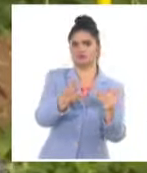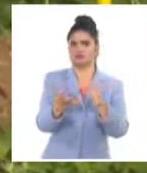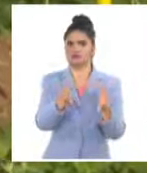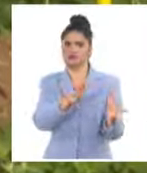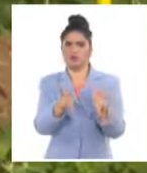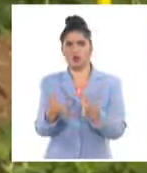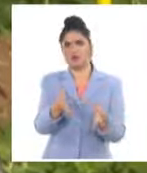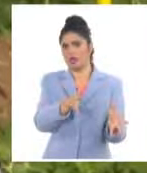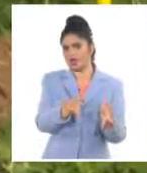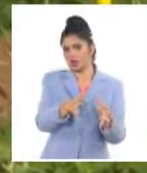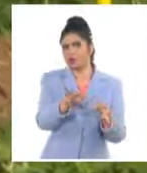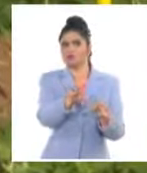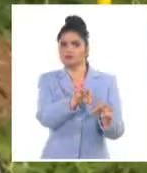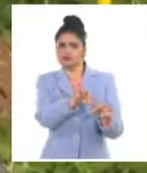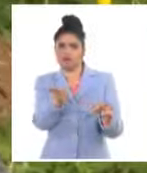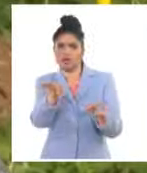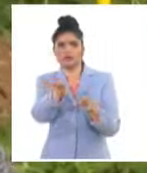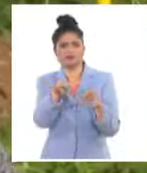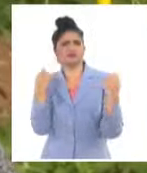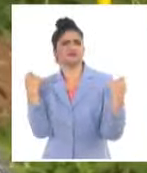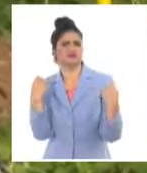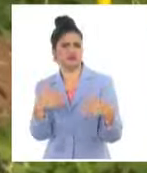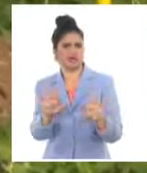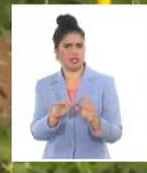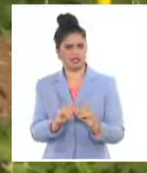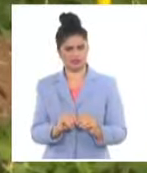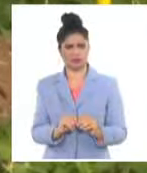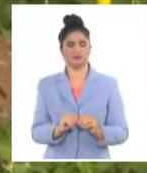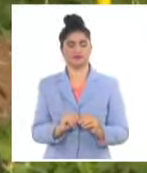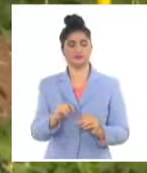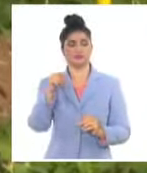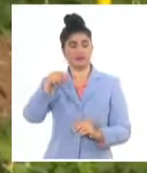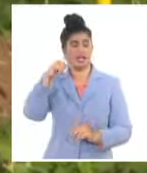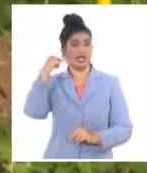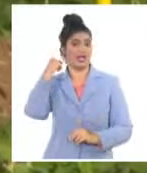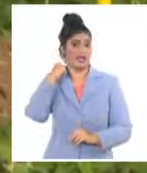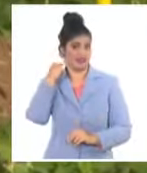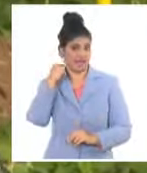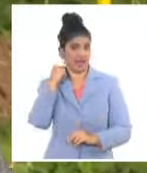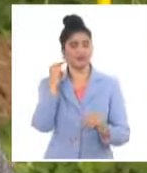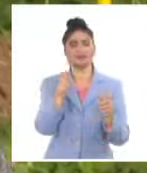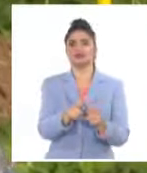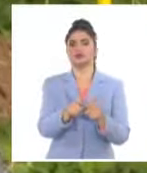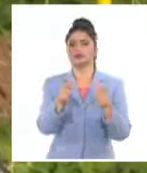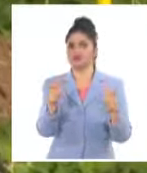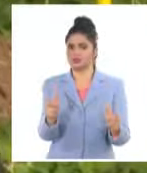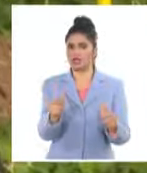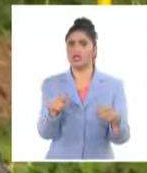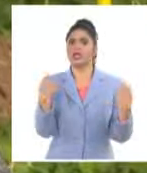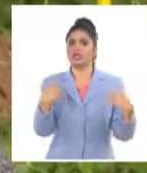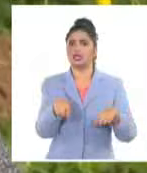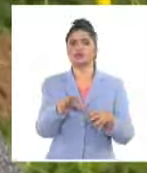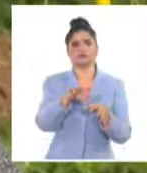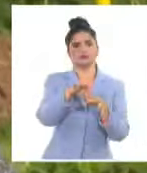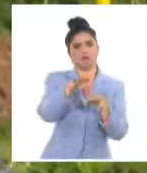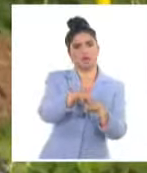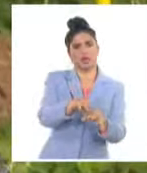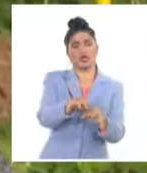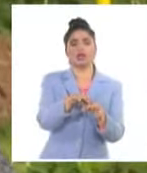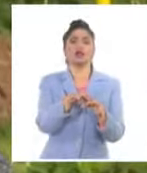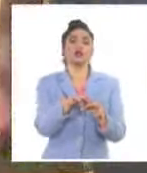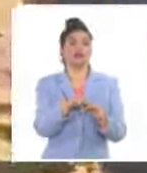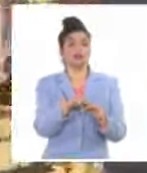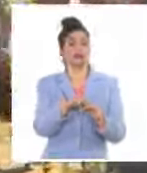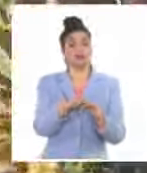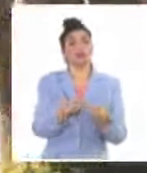entre viandas y hortalizas en la finca. Este año las perspectivas van en grande, rendimiento, debo estar cosechando sobre los 85-90 toneladas de vianda